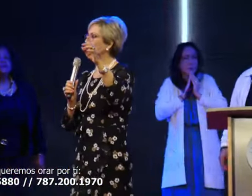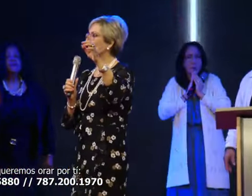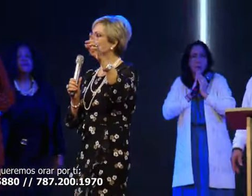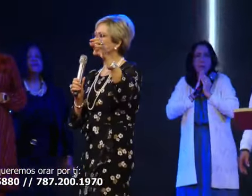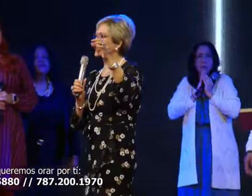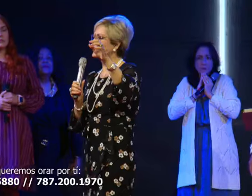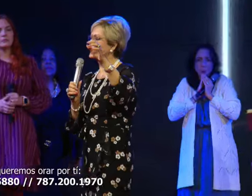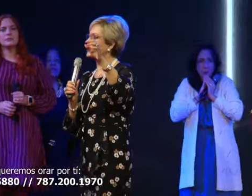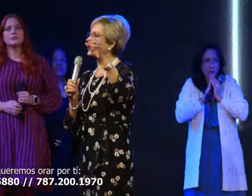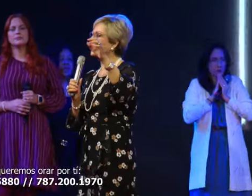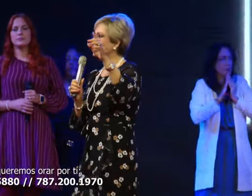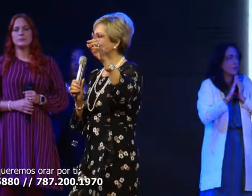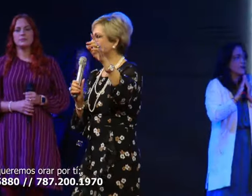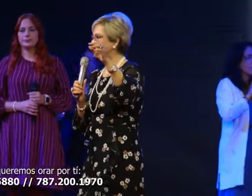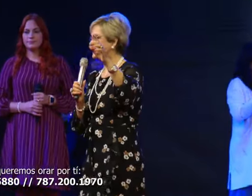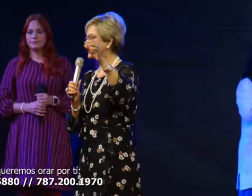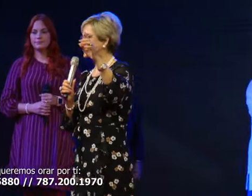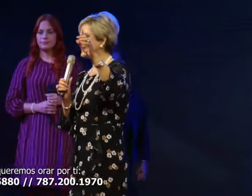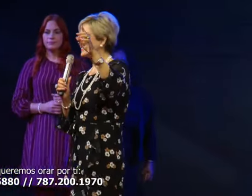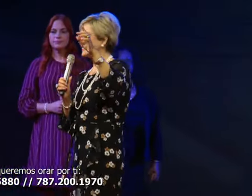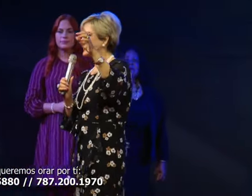alma, adoramos al Señor.